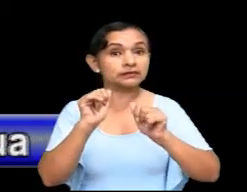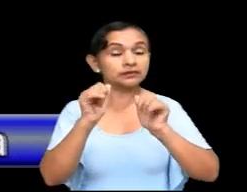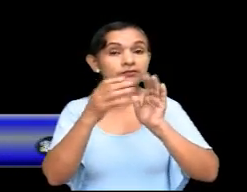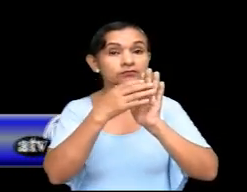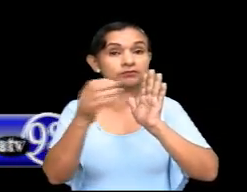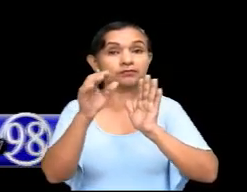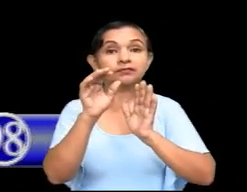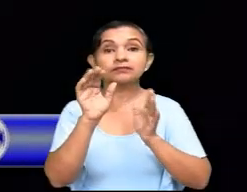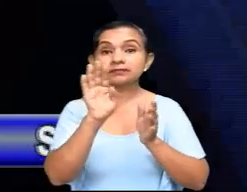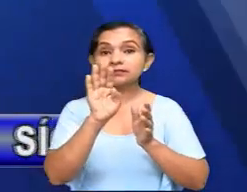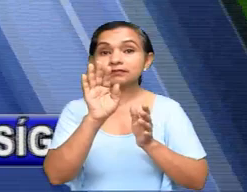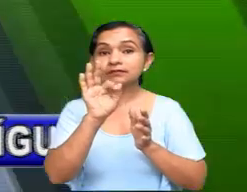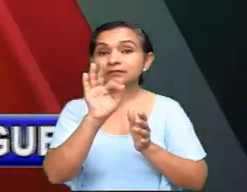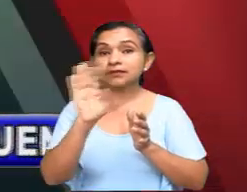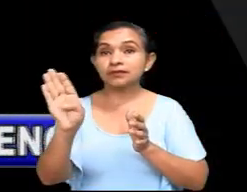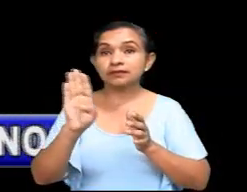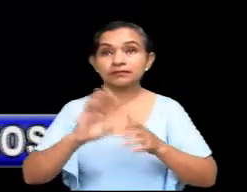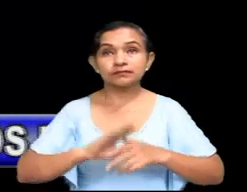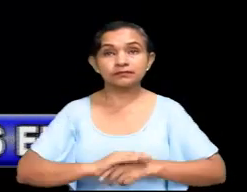las redes.